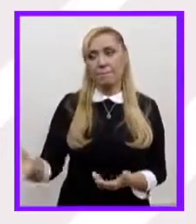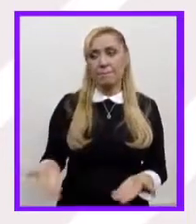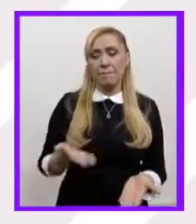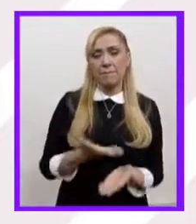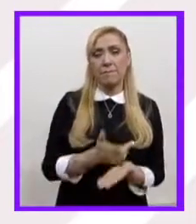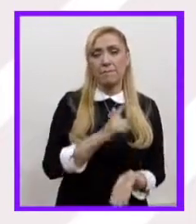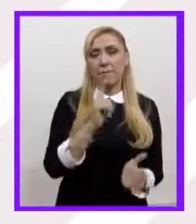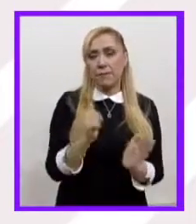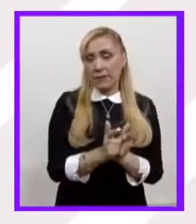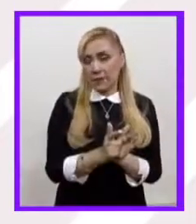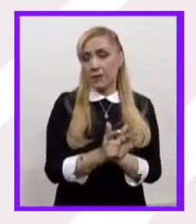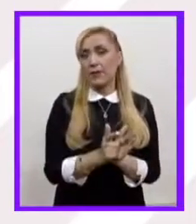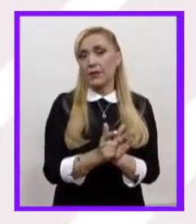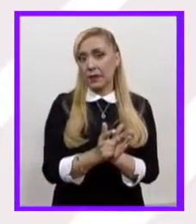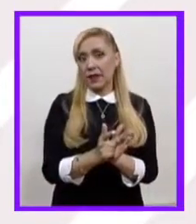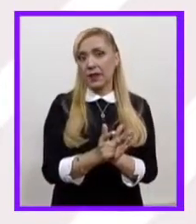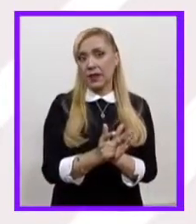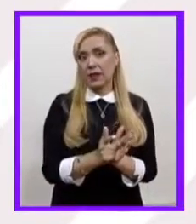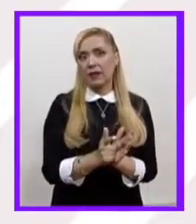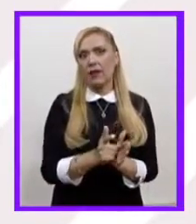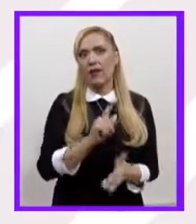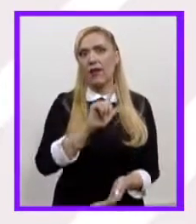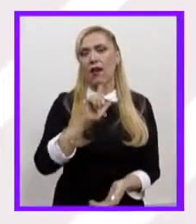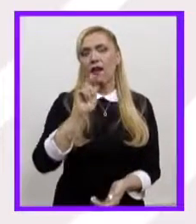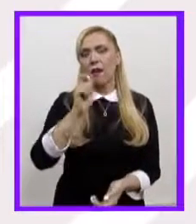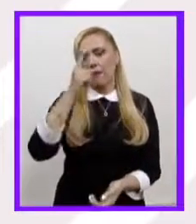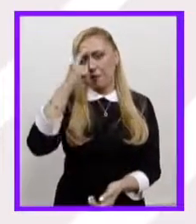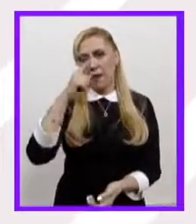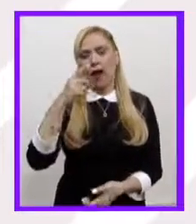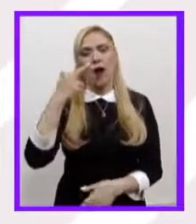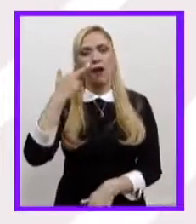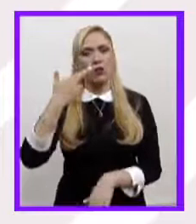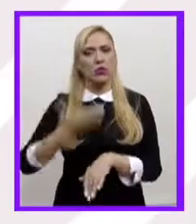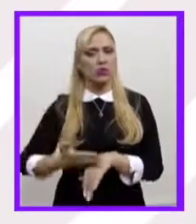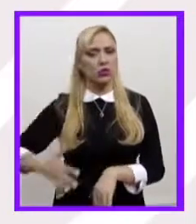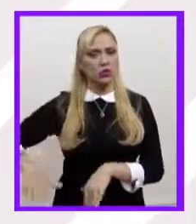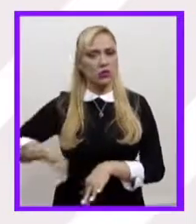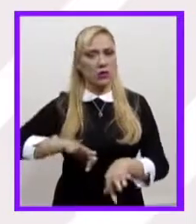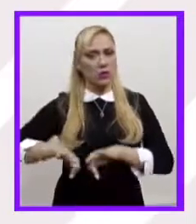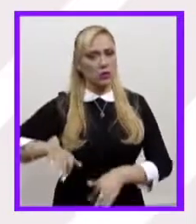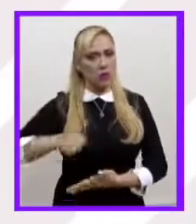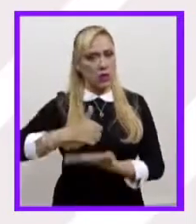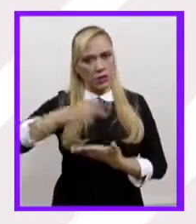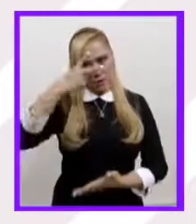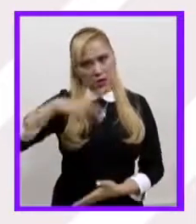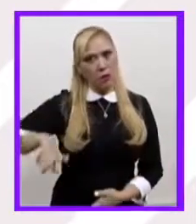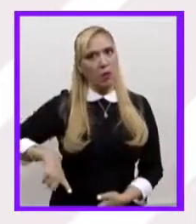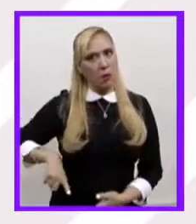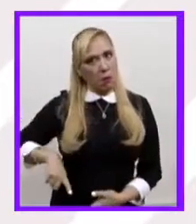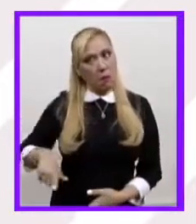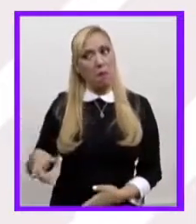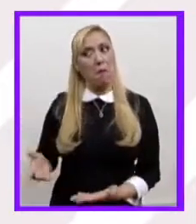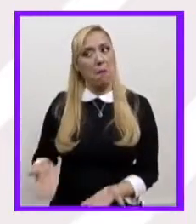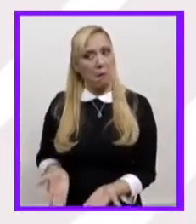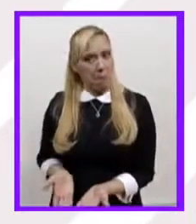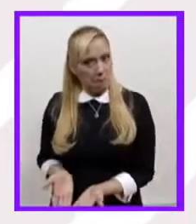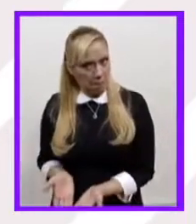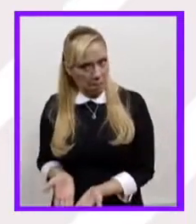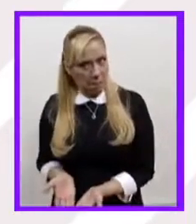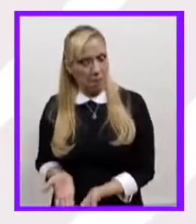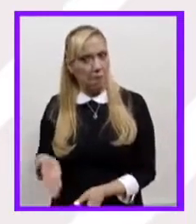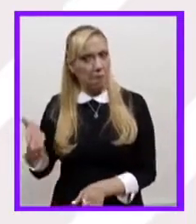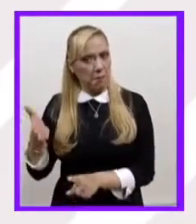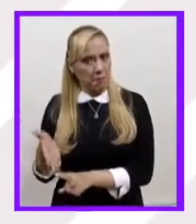que, fíjense, interviene la Ley de Responsabilidades de la Ciudad de México, ¿no? Que viendo, me voy a ceñir